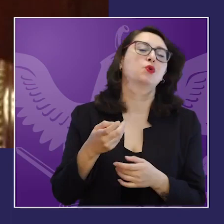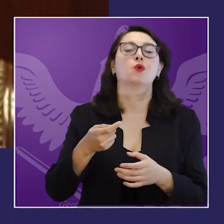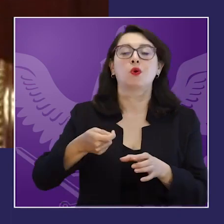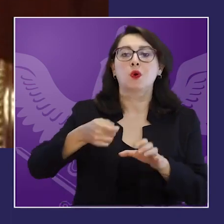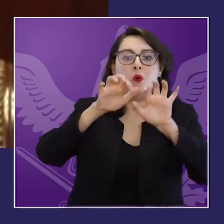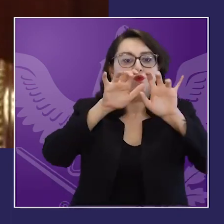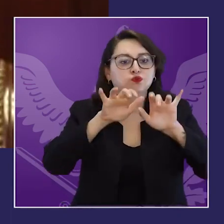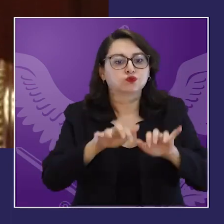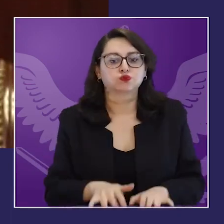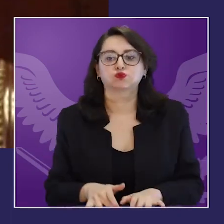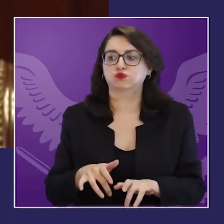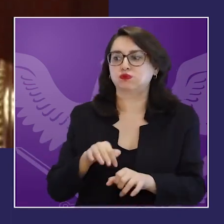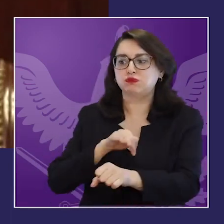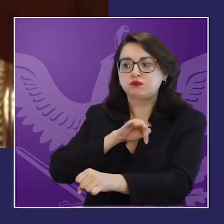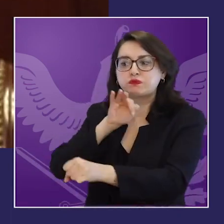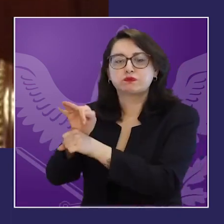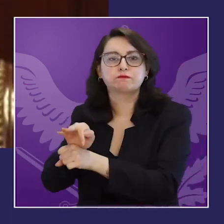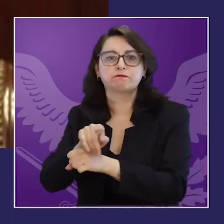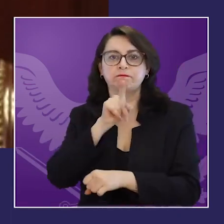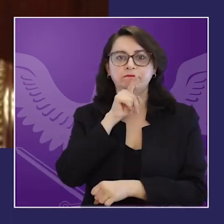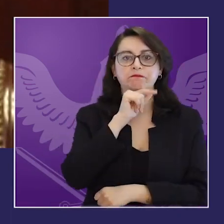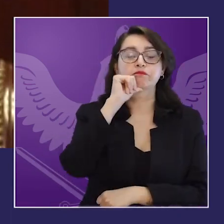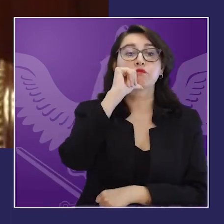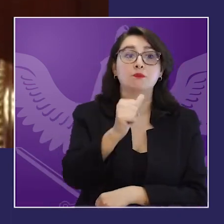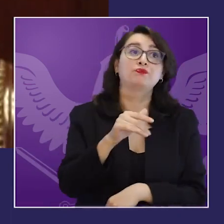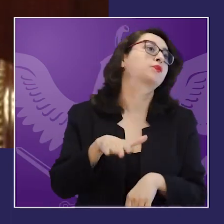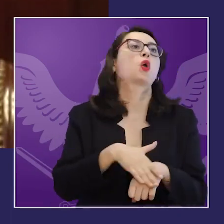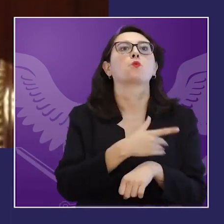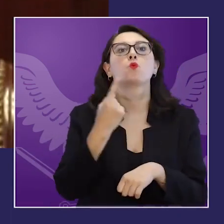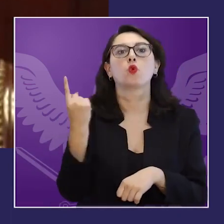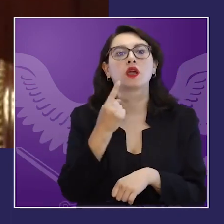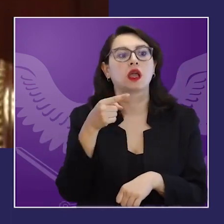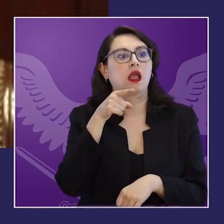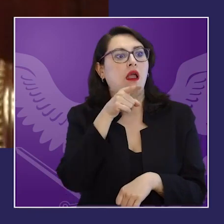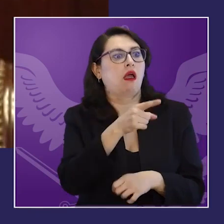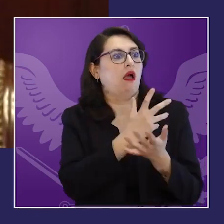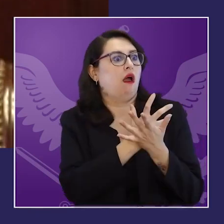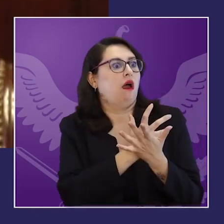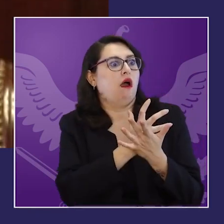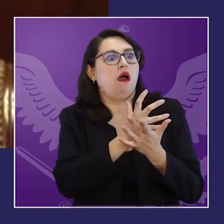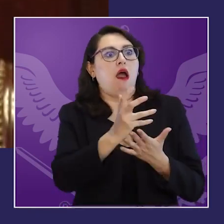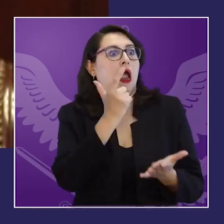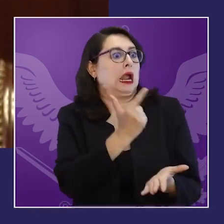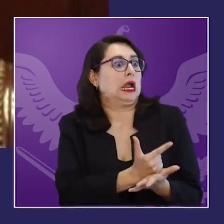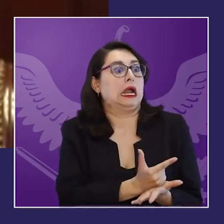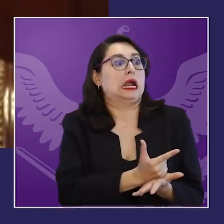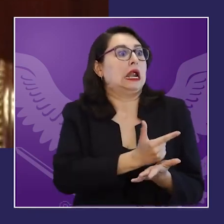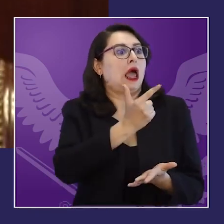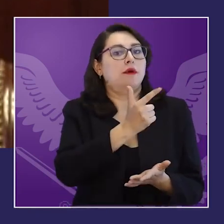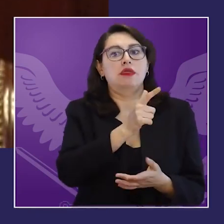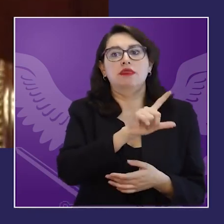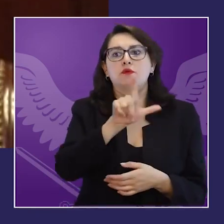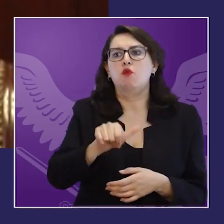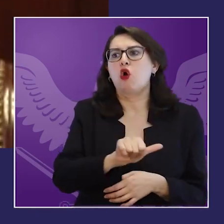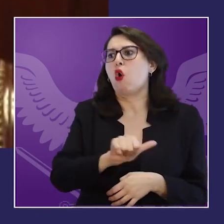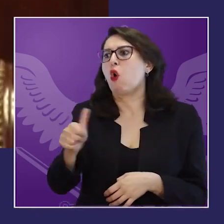espectáculo, no solamente no es una sentencia reparadora, sino que genera muchos riesgos para